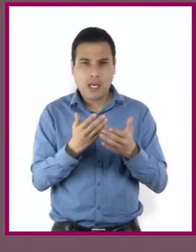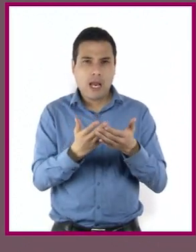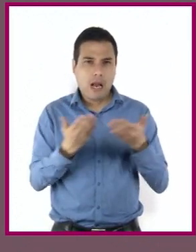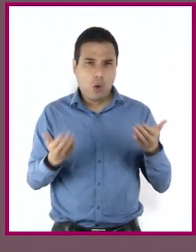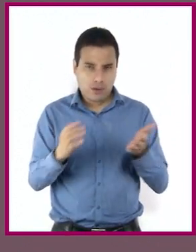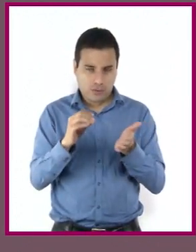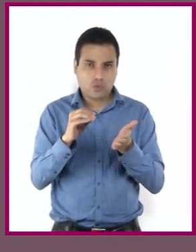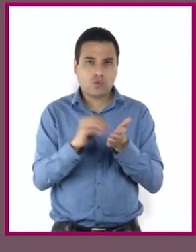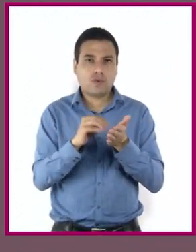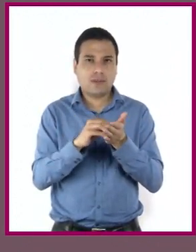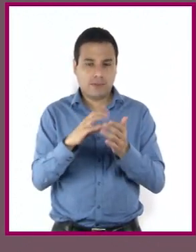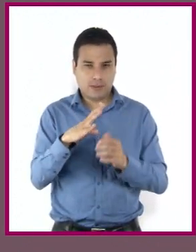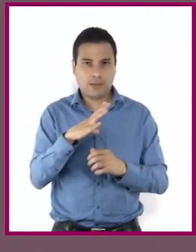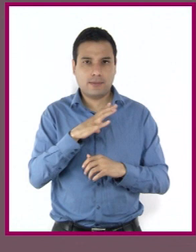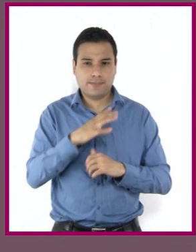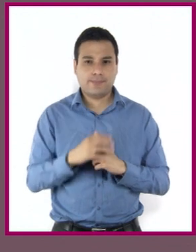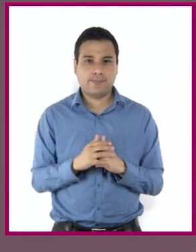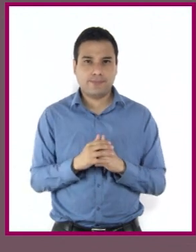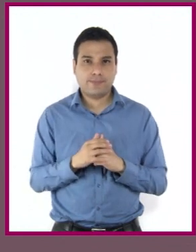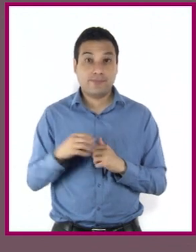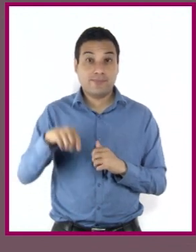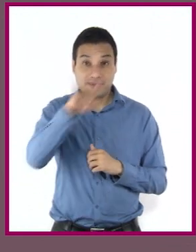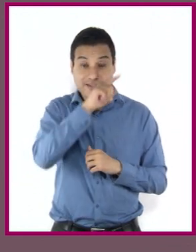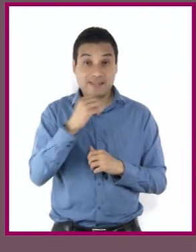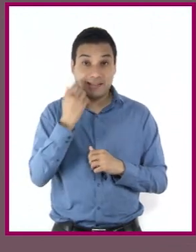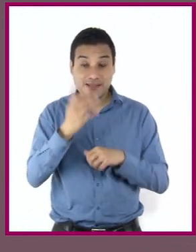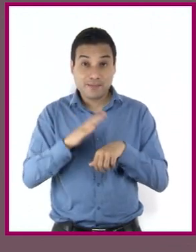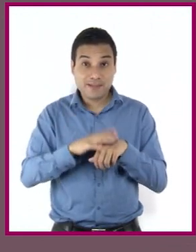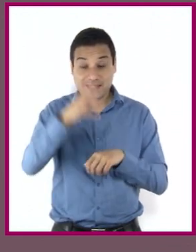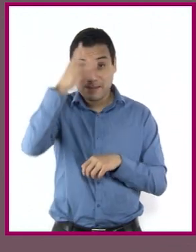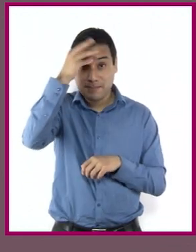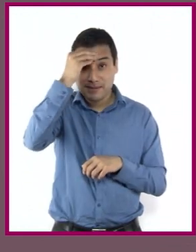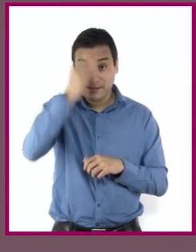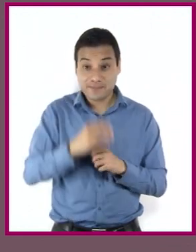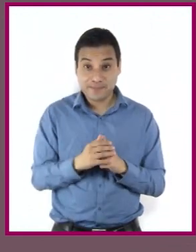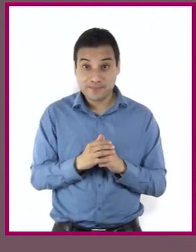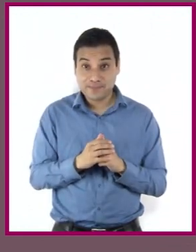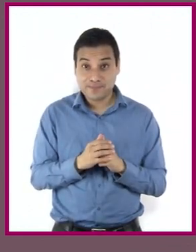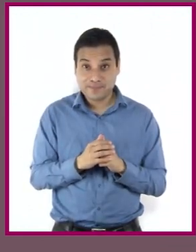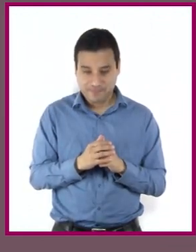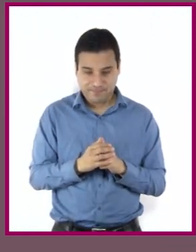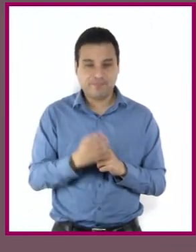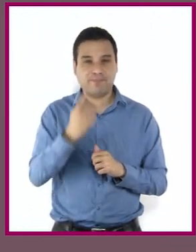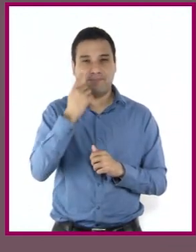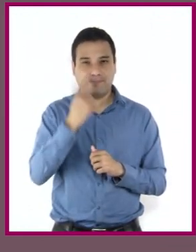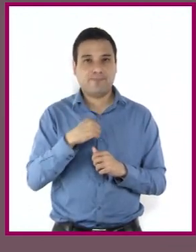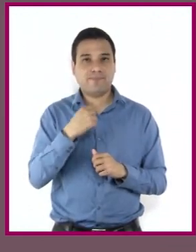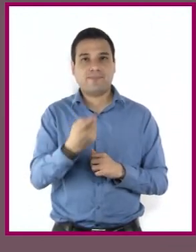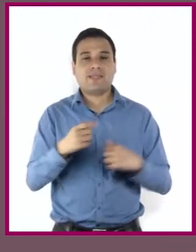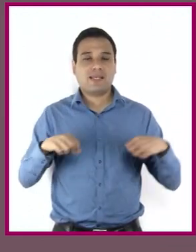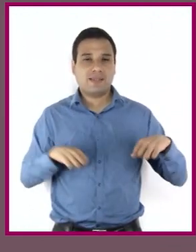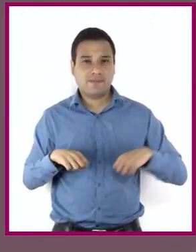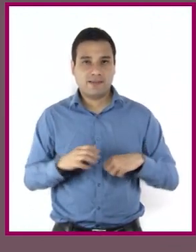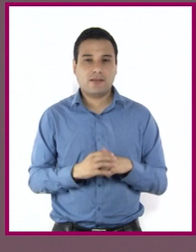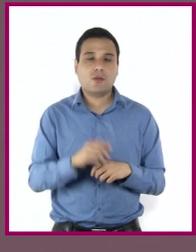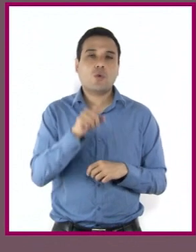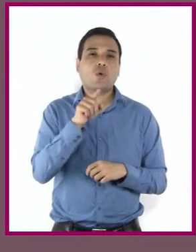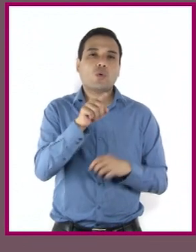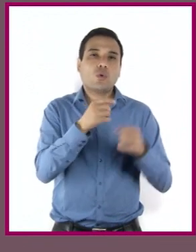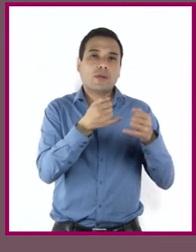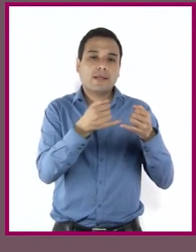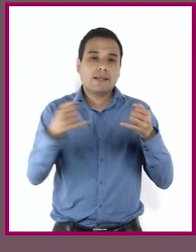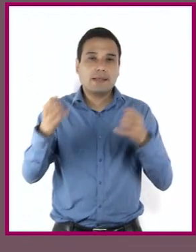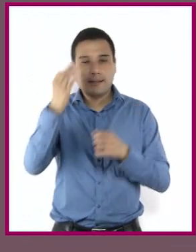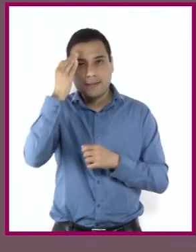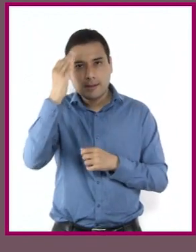actualidad. Para reforzar lo abordado en esta revista histórica, les planteamos un reto. Elaboren una línea del tiempo que